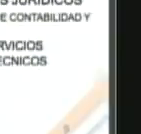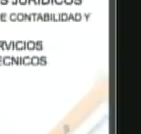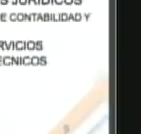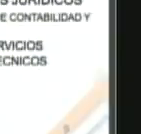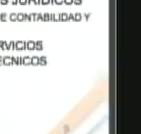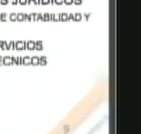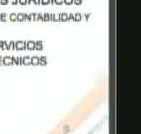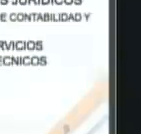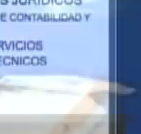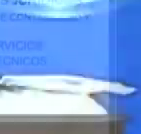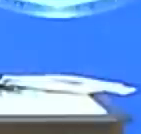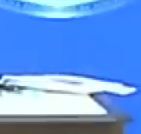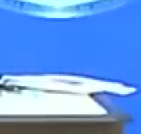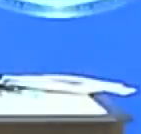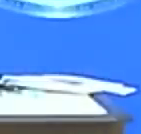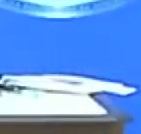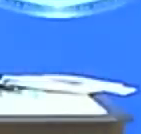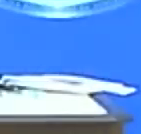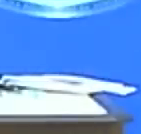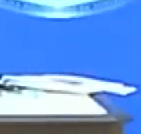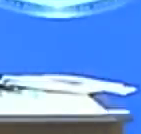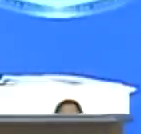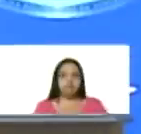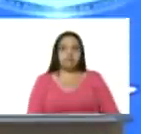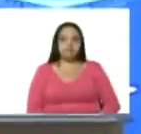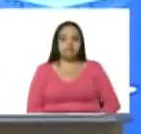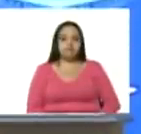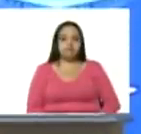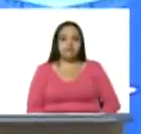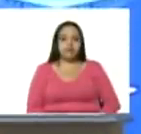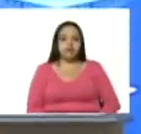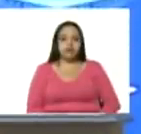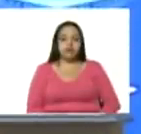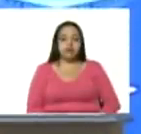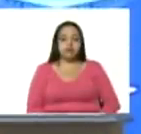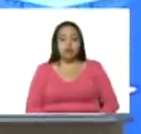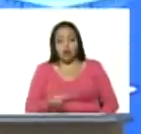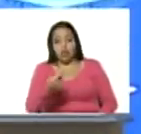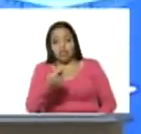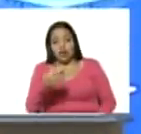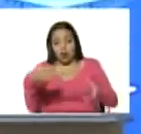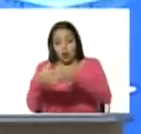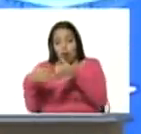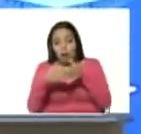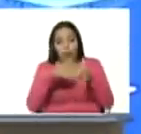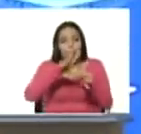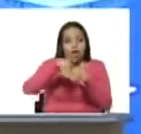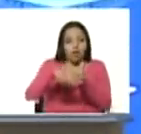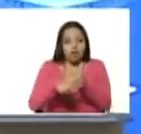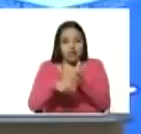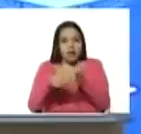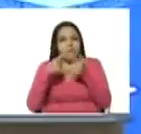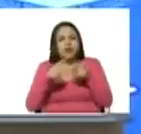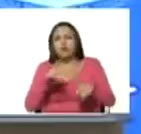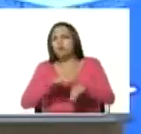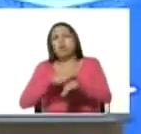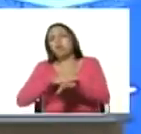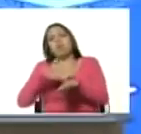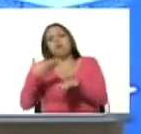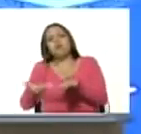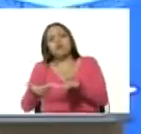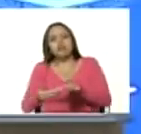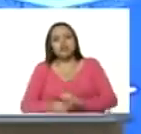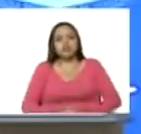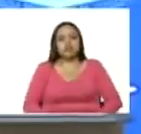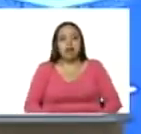fuera el cambio del régimen constitucional de Venezuela para sustituirlo por esta cáfila de ladrones. ¿Pero para qué?